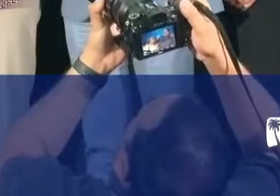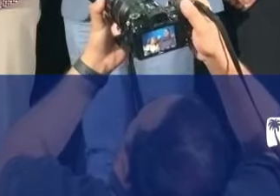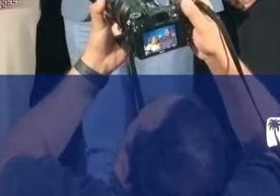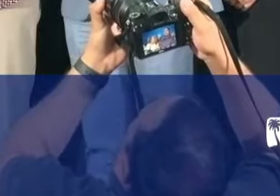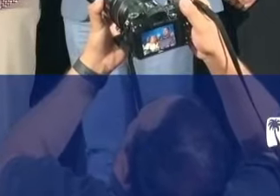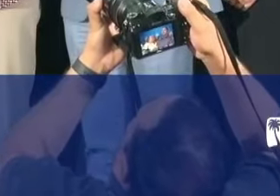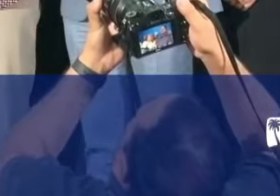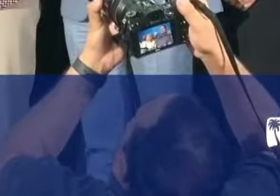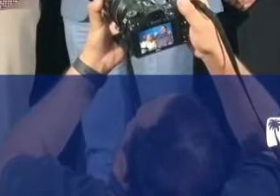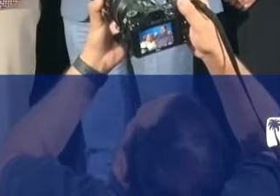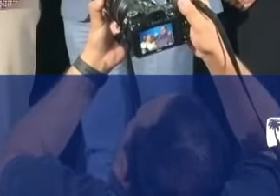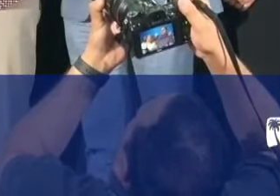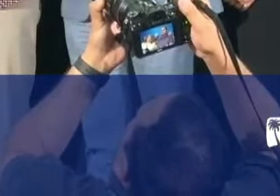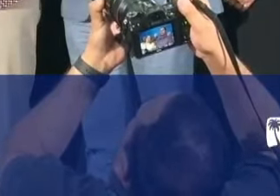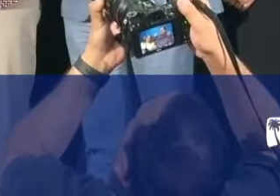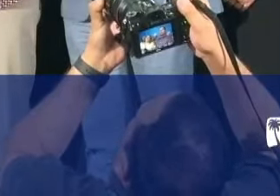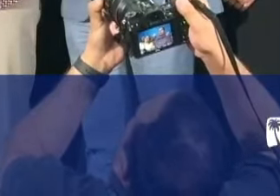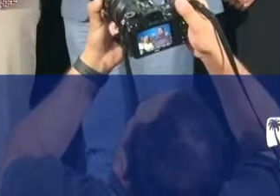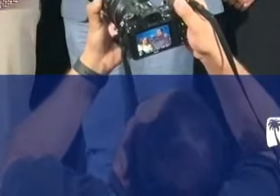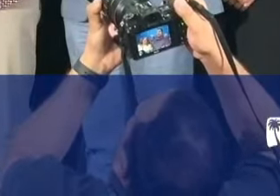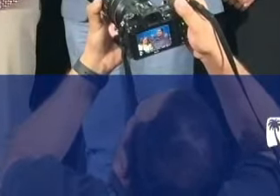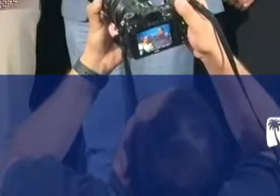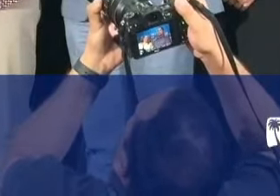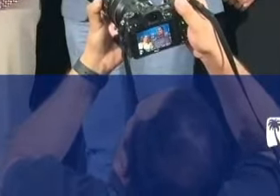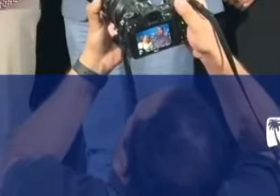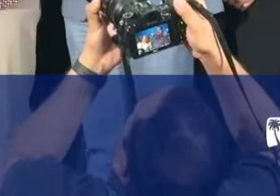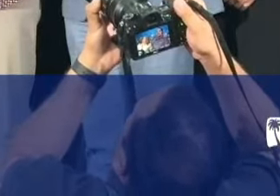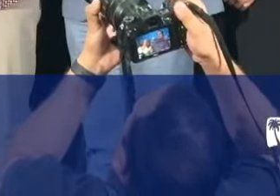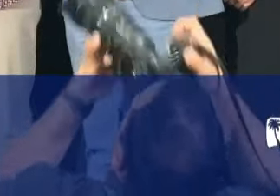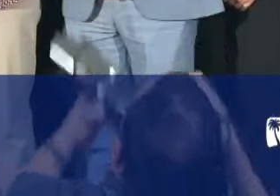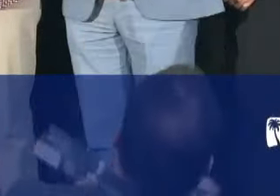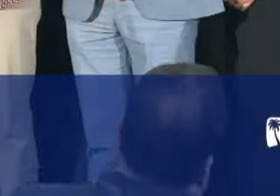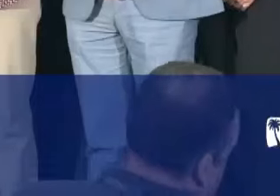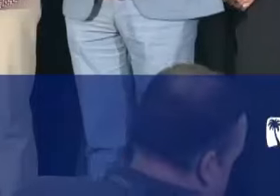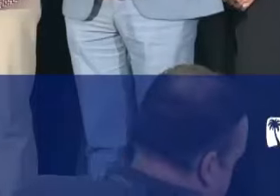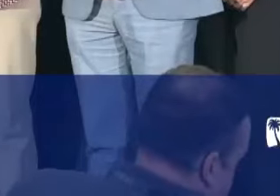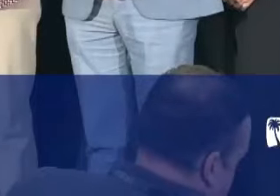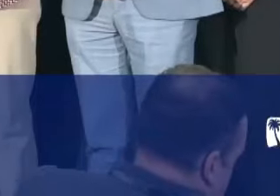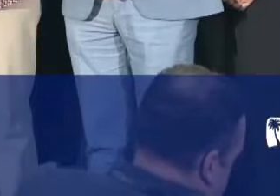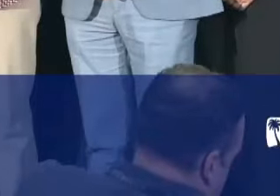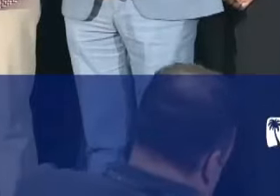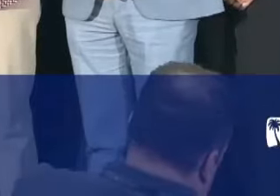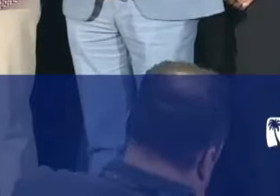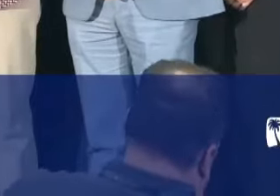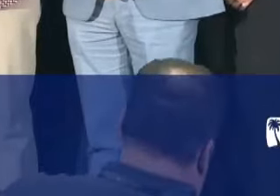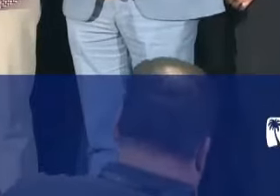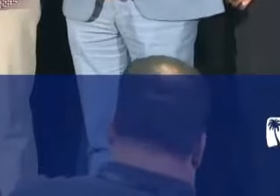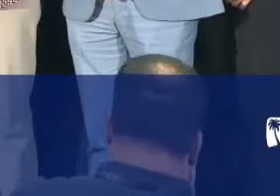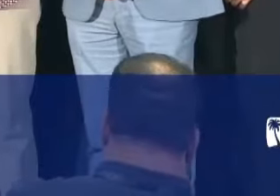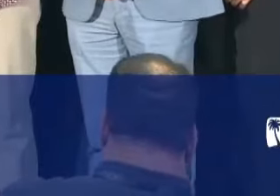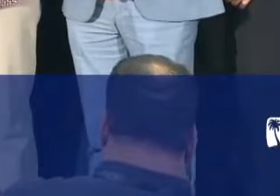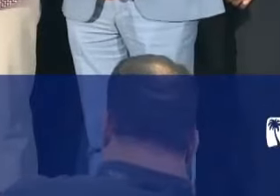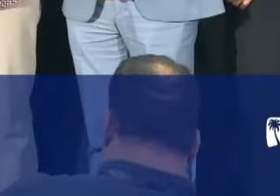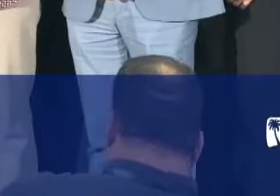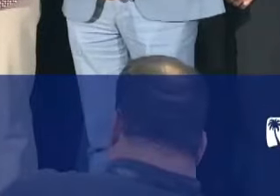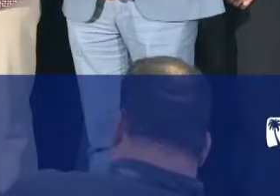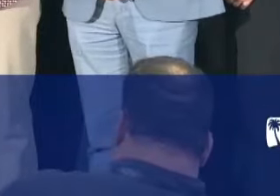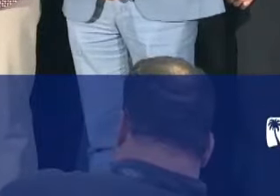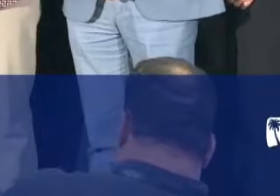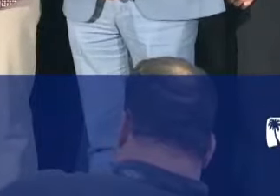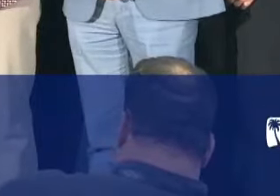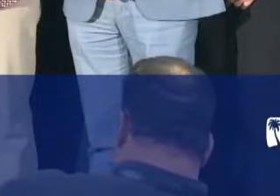estar pidiéndole al liderato electo de este cuerpo legislativo reuniones en lo que queda de noviembre y diciembre para ir adelantando verdad